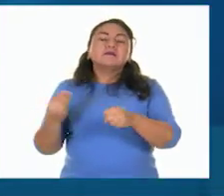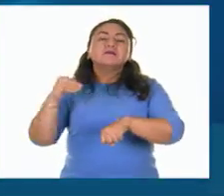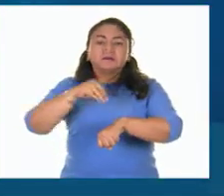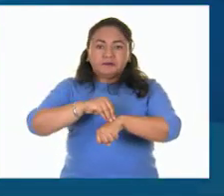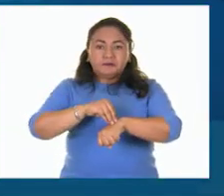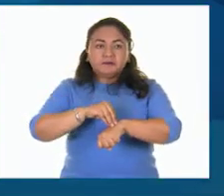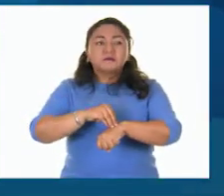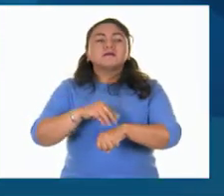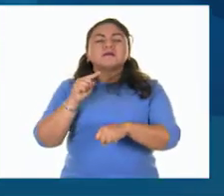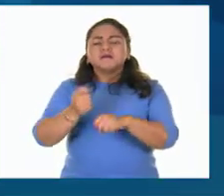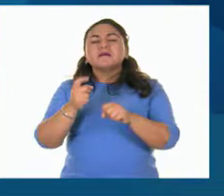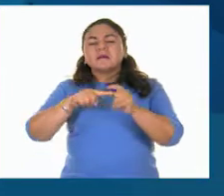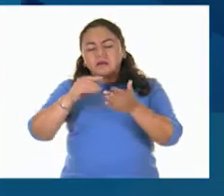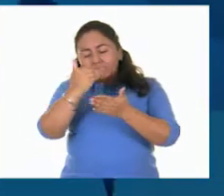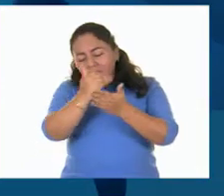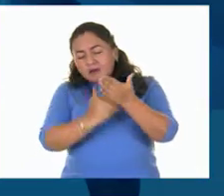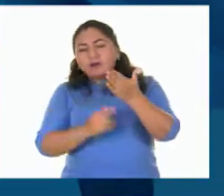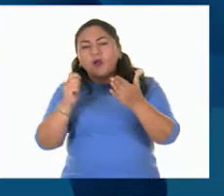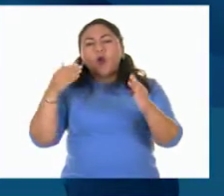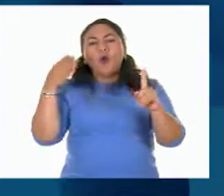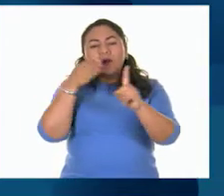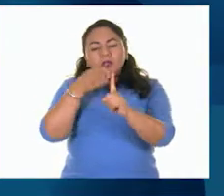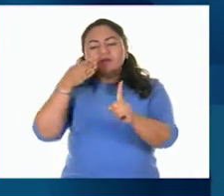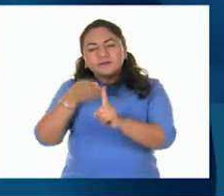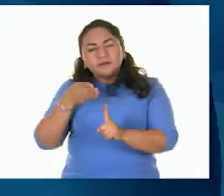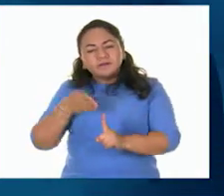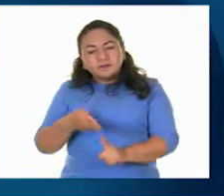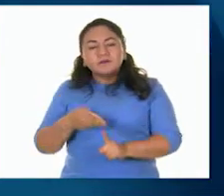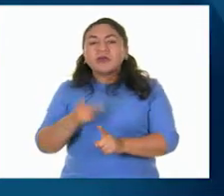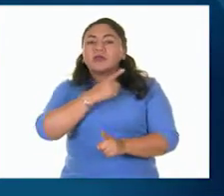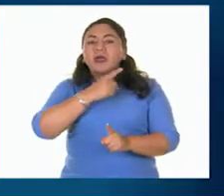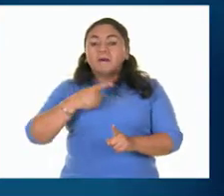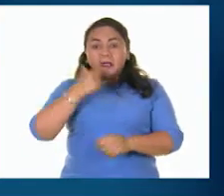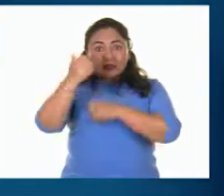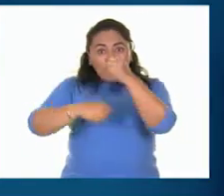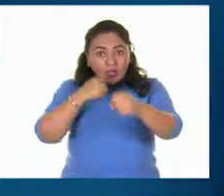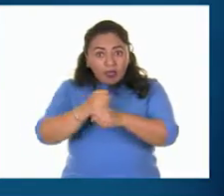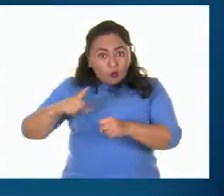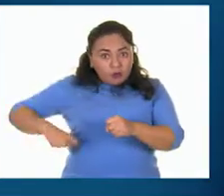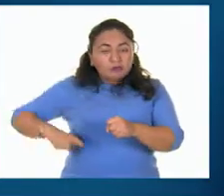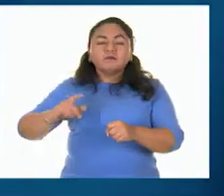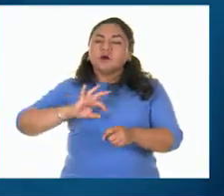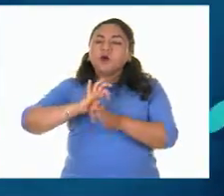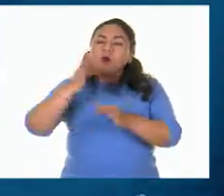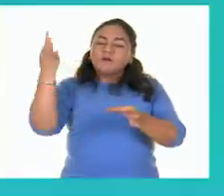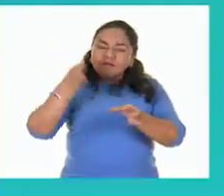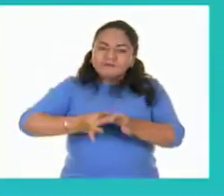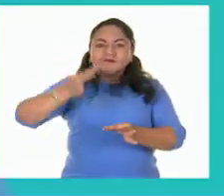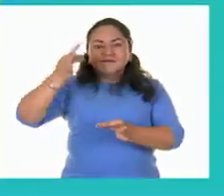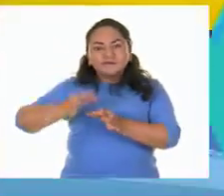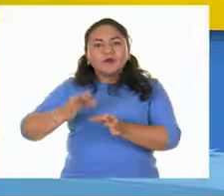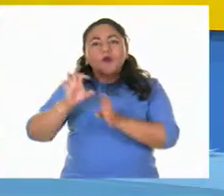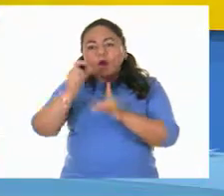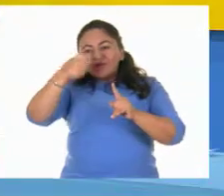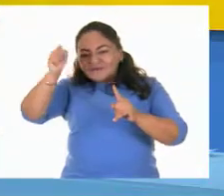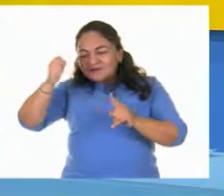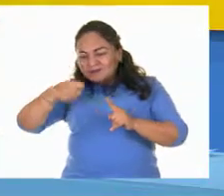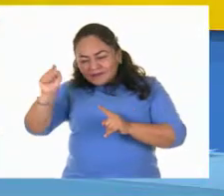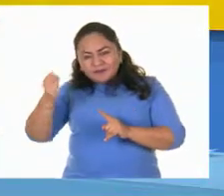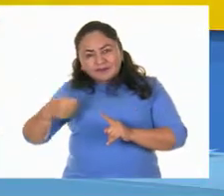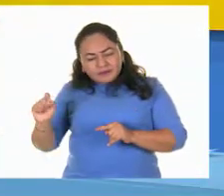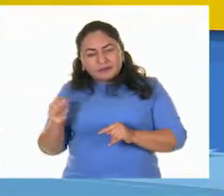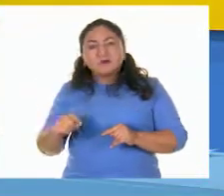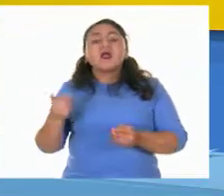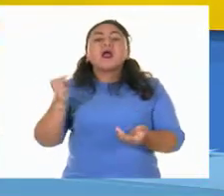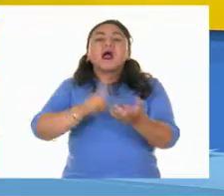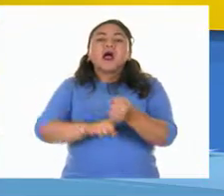plan especificaba una serie de objetivos que tendrían que cumplirse a lo largo de los 6 años de gobierno, que en general buscaban poner en práctica